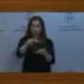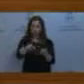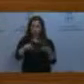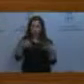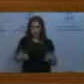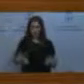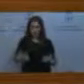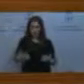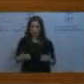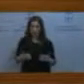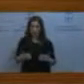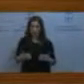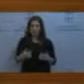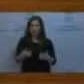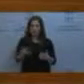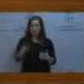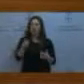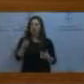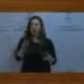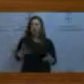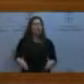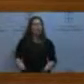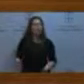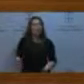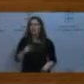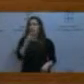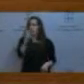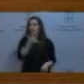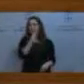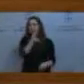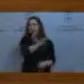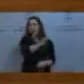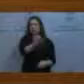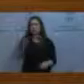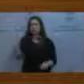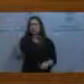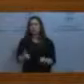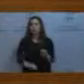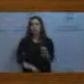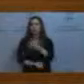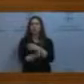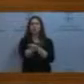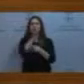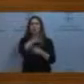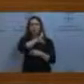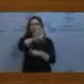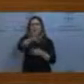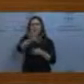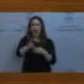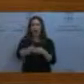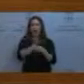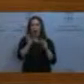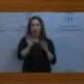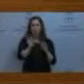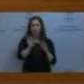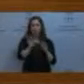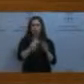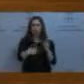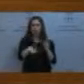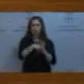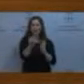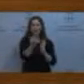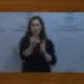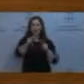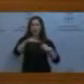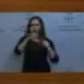no se asumió compromiso alguno derivado de los anexos citados con la suscripción del convenio